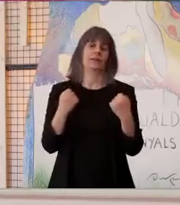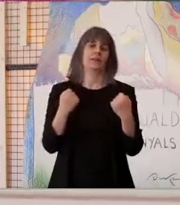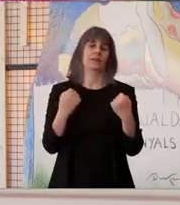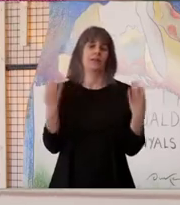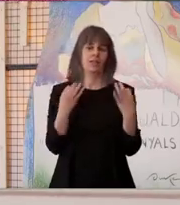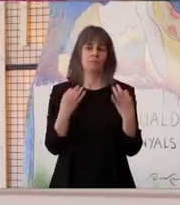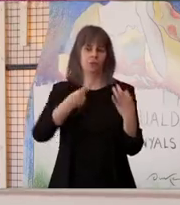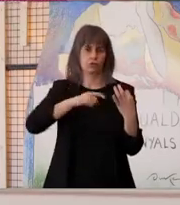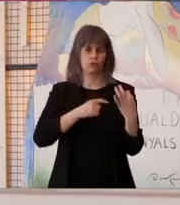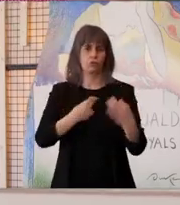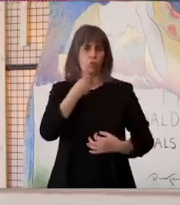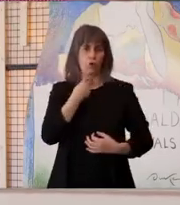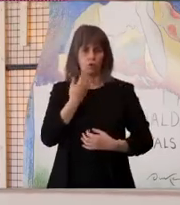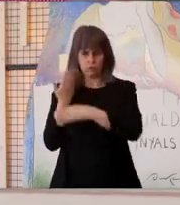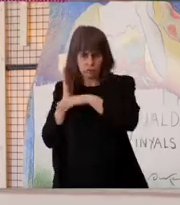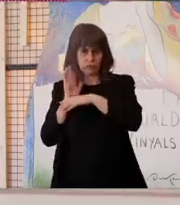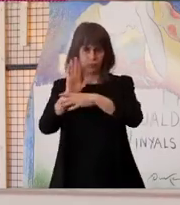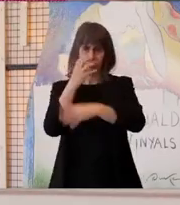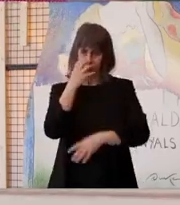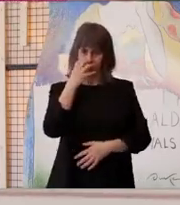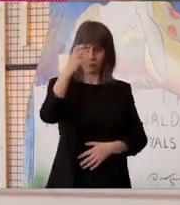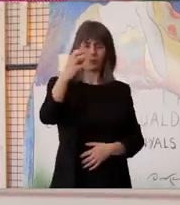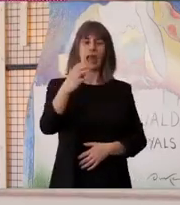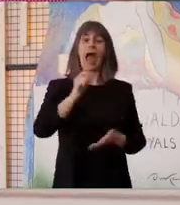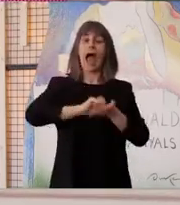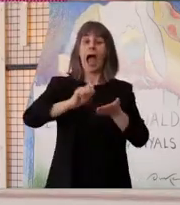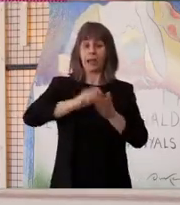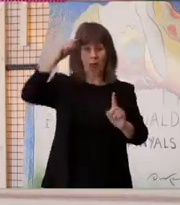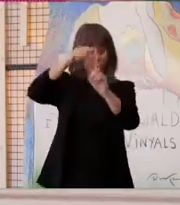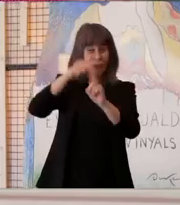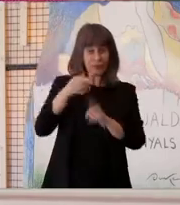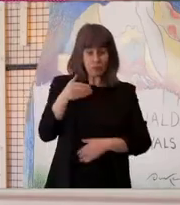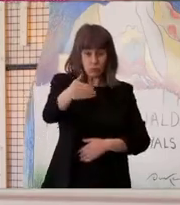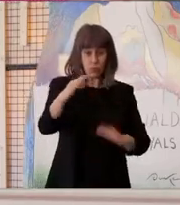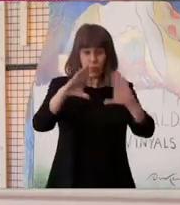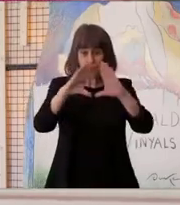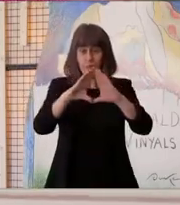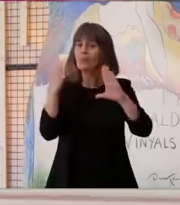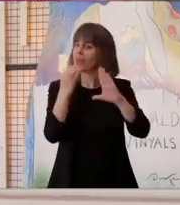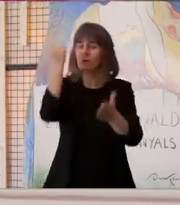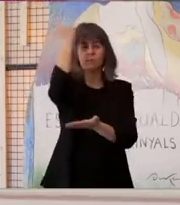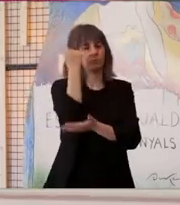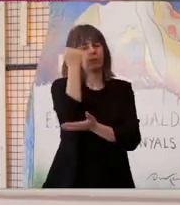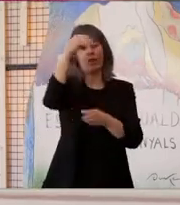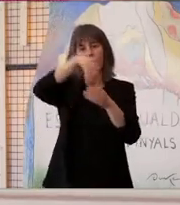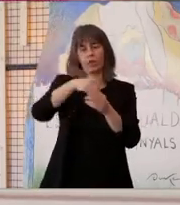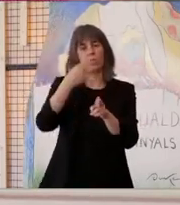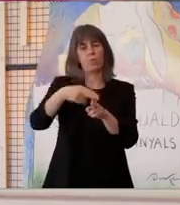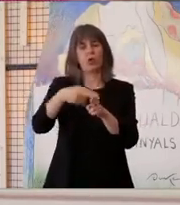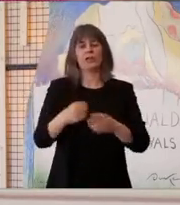tenemos que alzar la voz y volver a poner la agenda feminista la agenda de la igualdad en el centro de la acción política Y eso